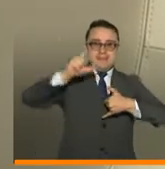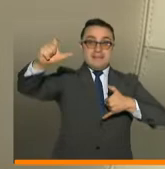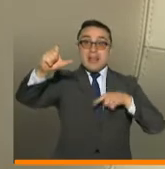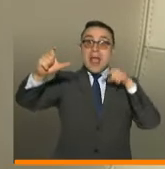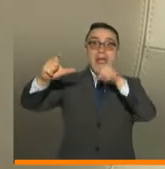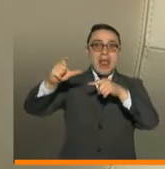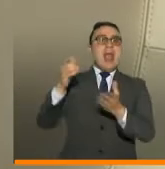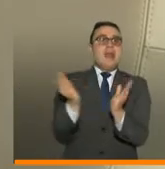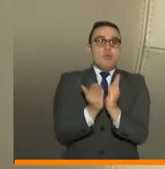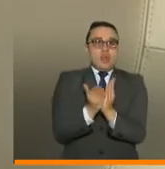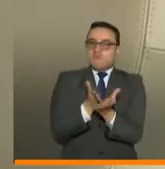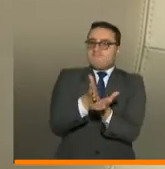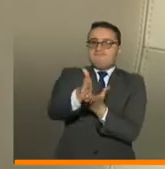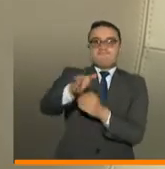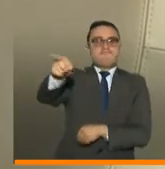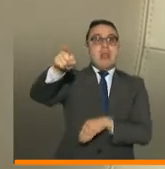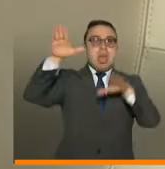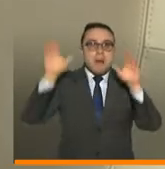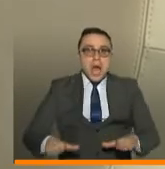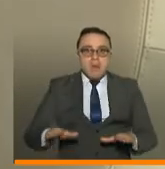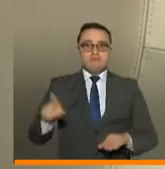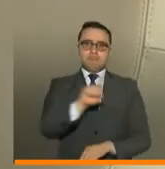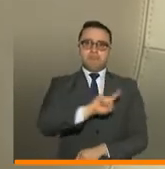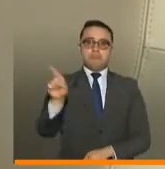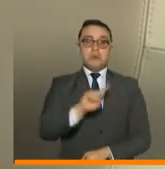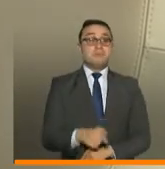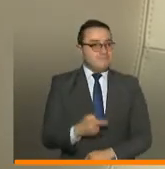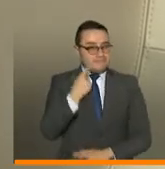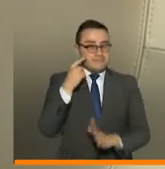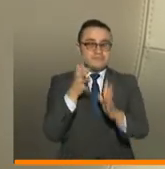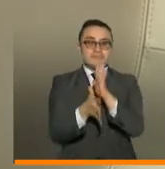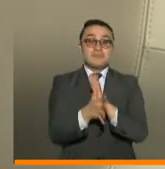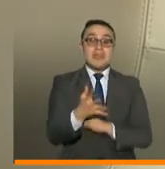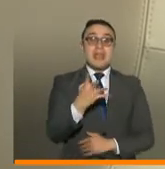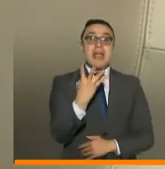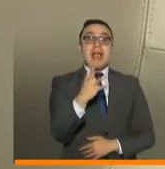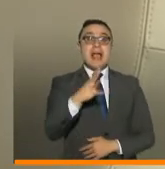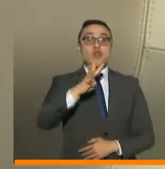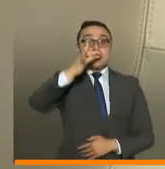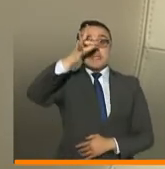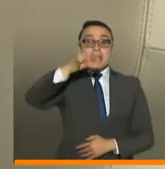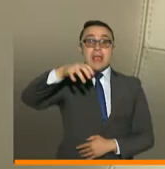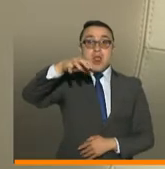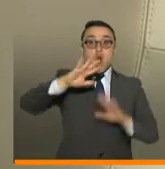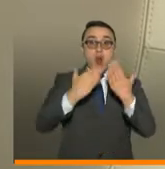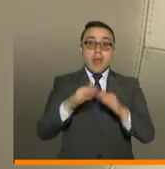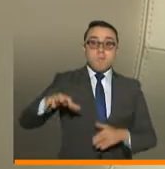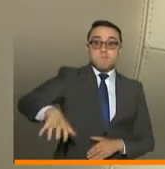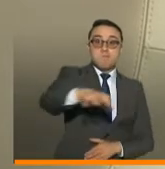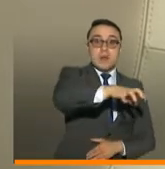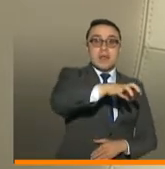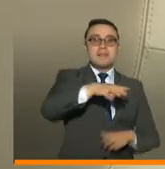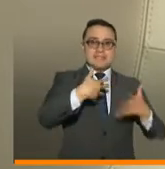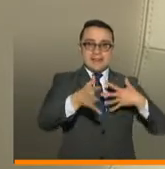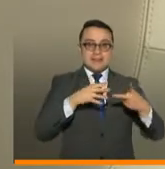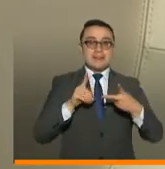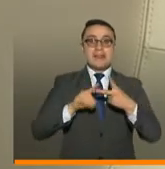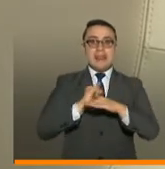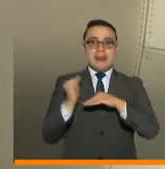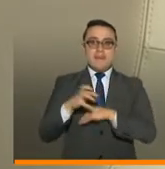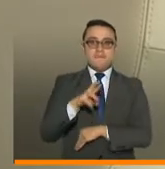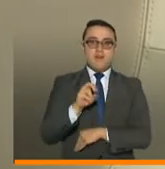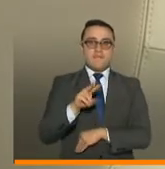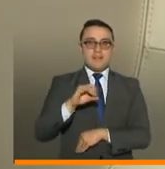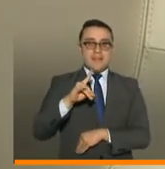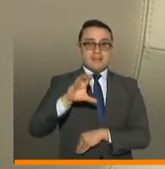continúe, no se detenga. Recordemos el número total: son 14 instituciones en San Andrés, 5 instituciones en Providencia, todas